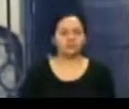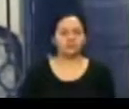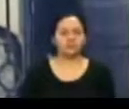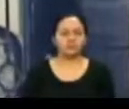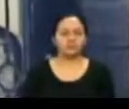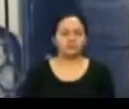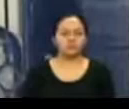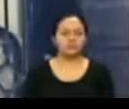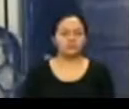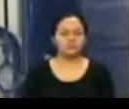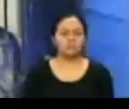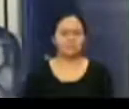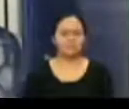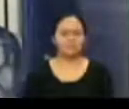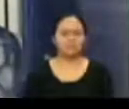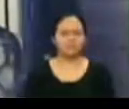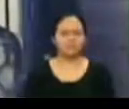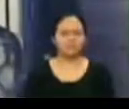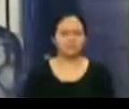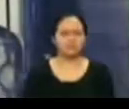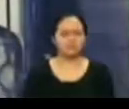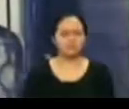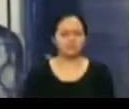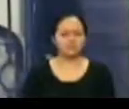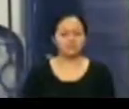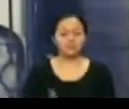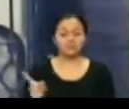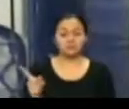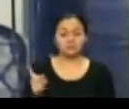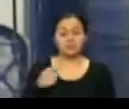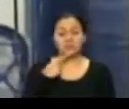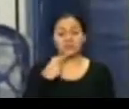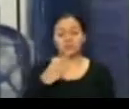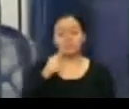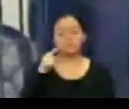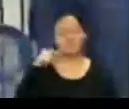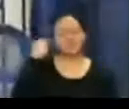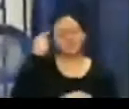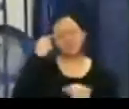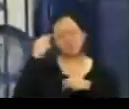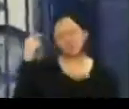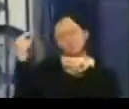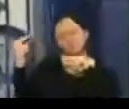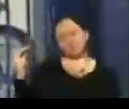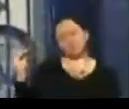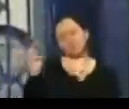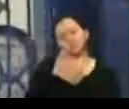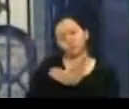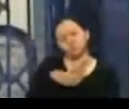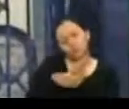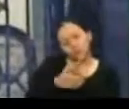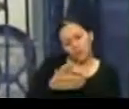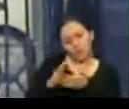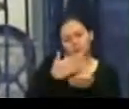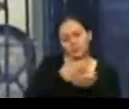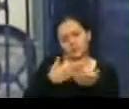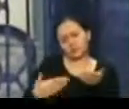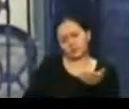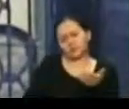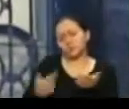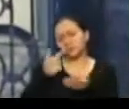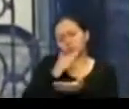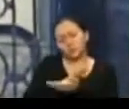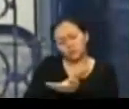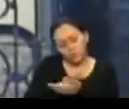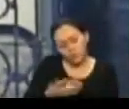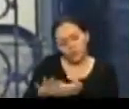establishment espera que yo cambie, que les hable de diferente manera, que les hable de artificiales unidades